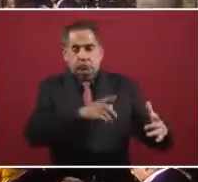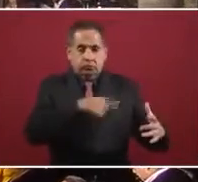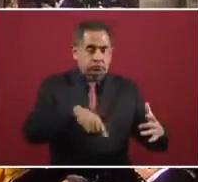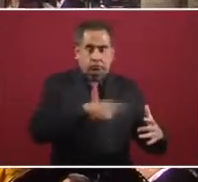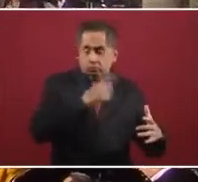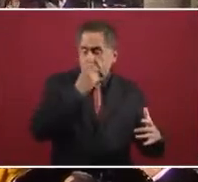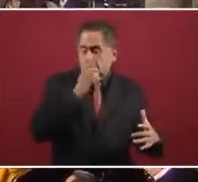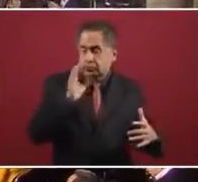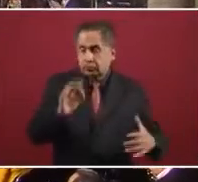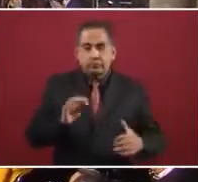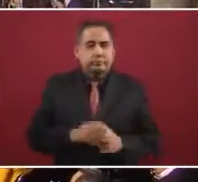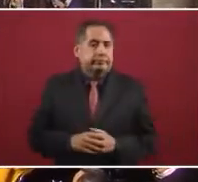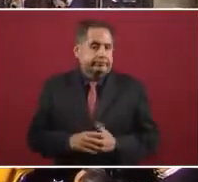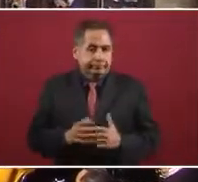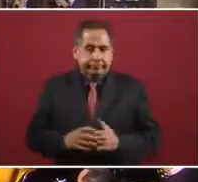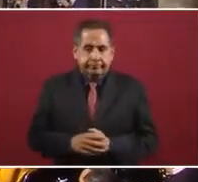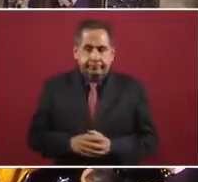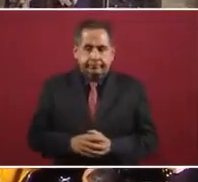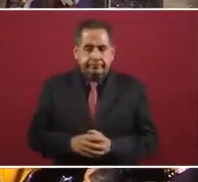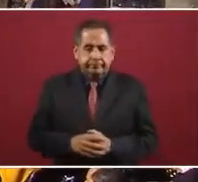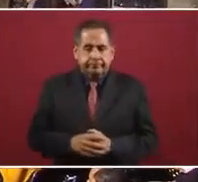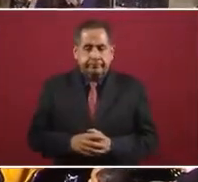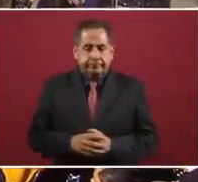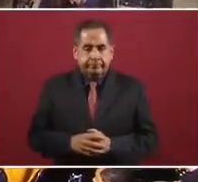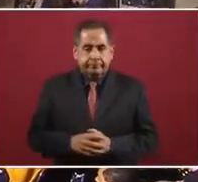privado, pues